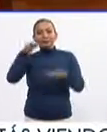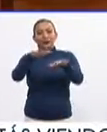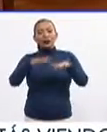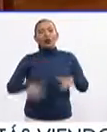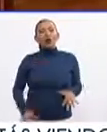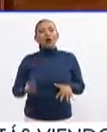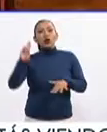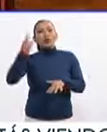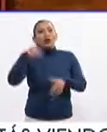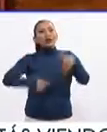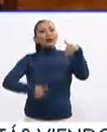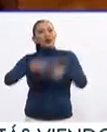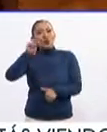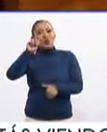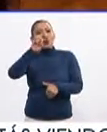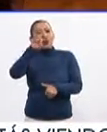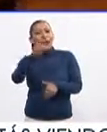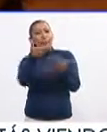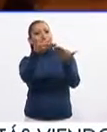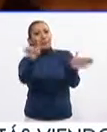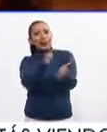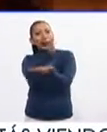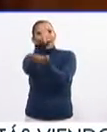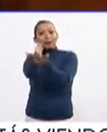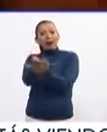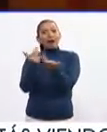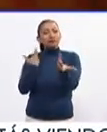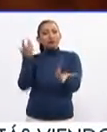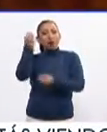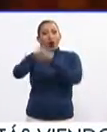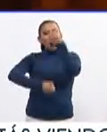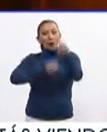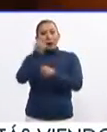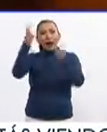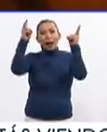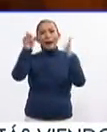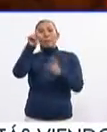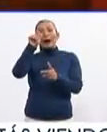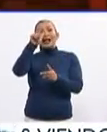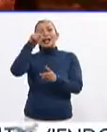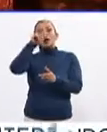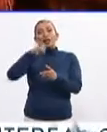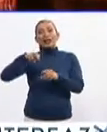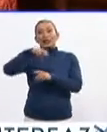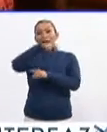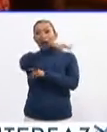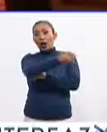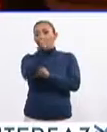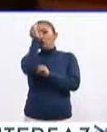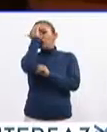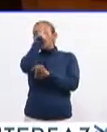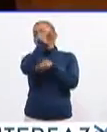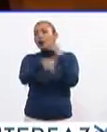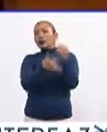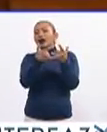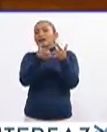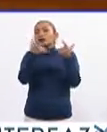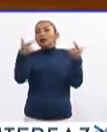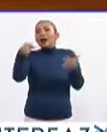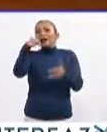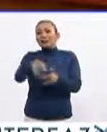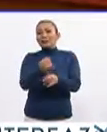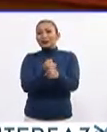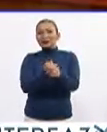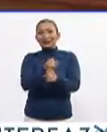Centro Universitario de Teatro de la UNAM abrió sus puertas a la puesta en escena Palinuro en la Escalera. Conoce todos los detalles en